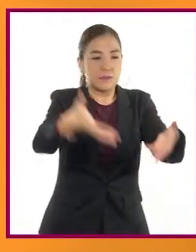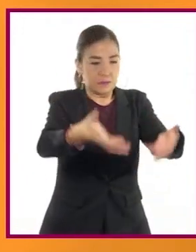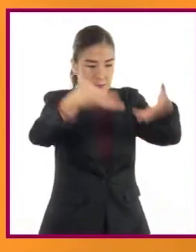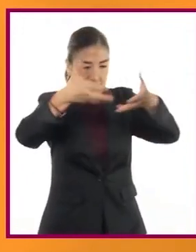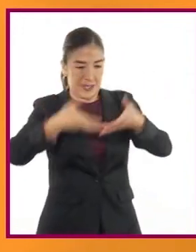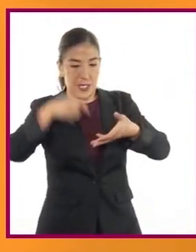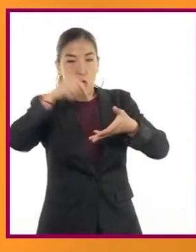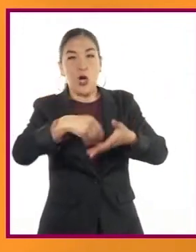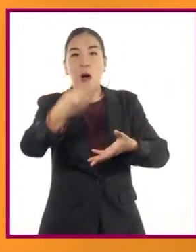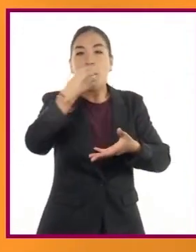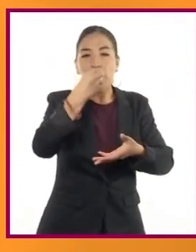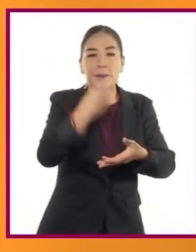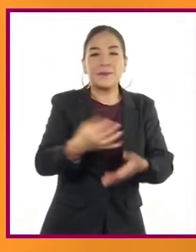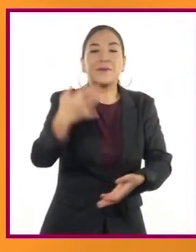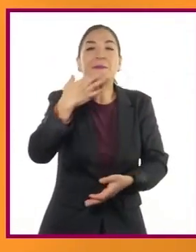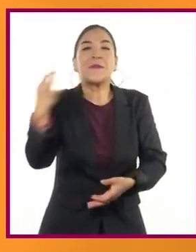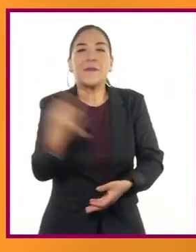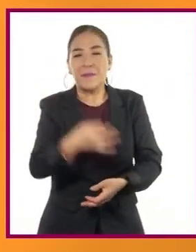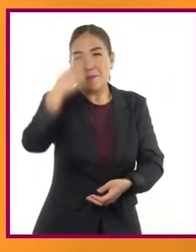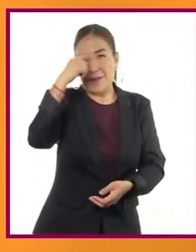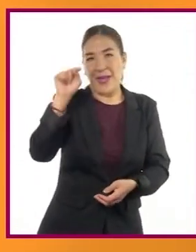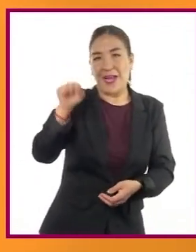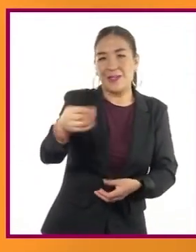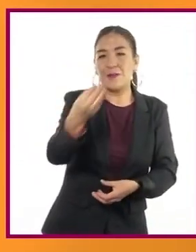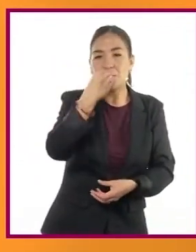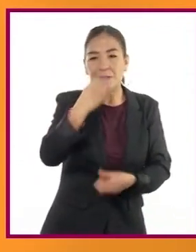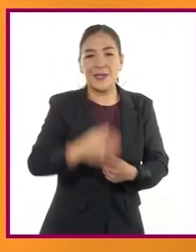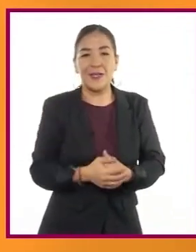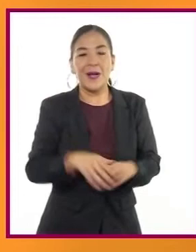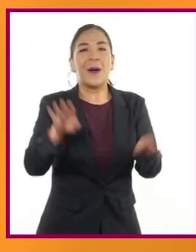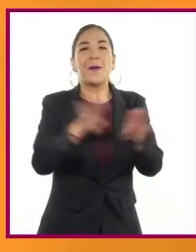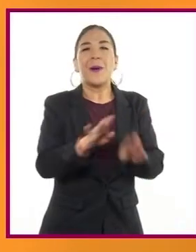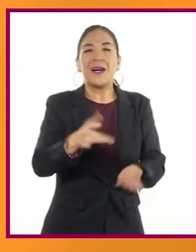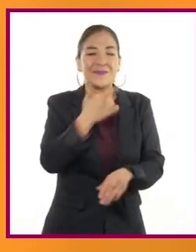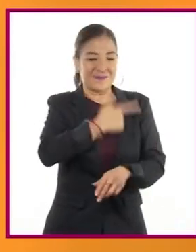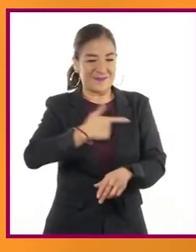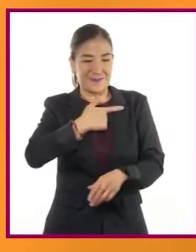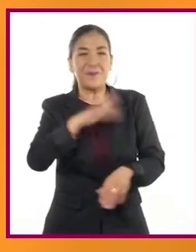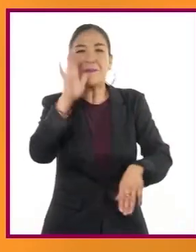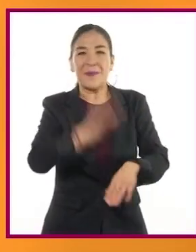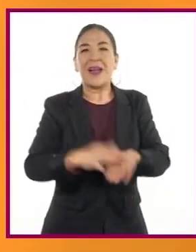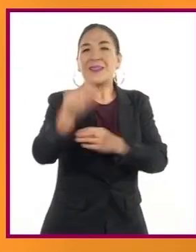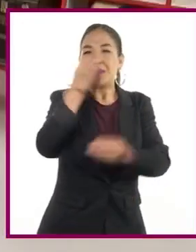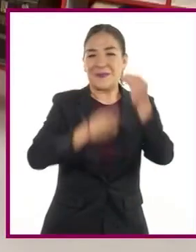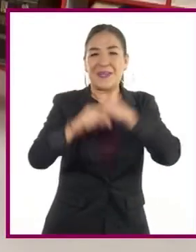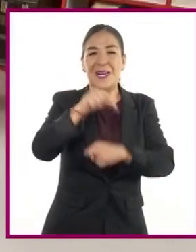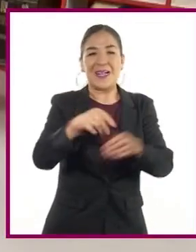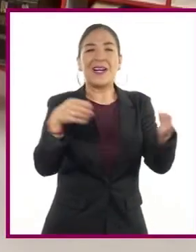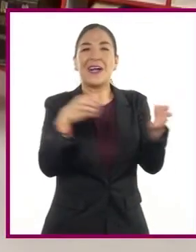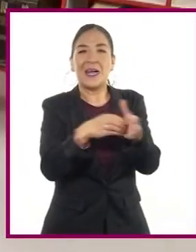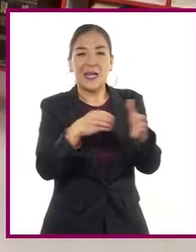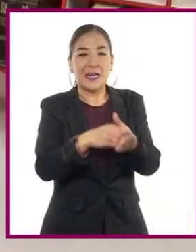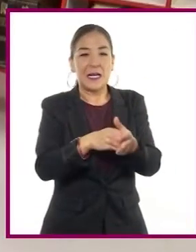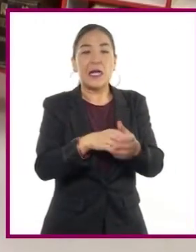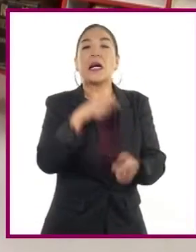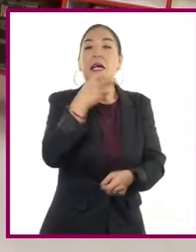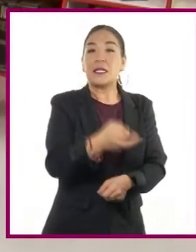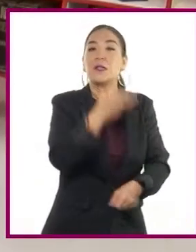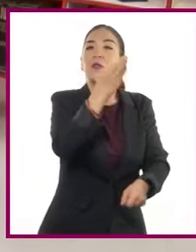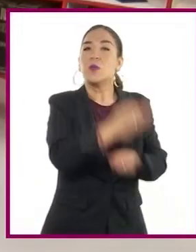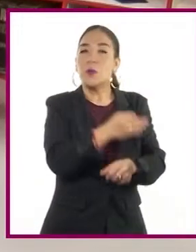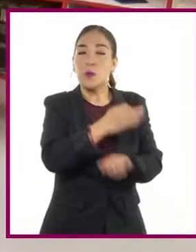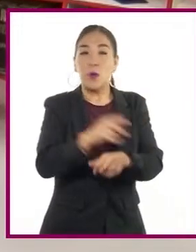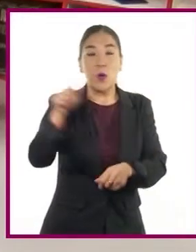comida en un empaque atractivo para ella, que le anime a comer todo su contenido. Y en este caso,